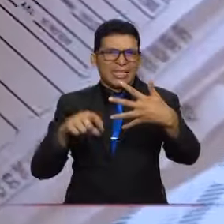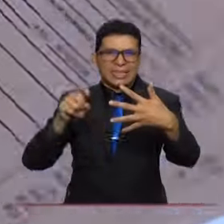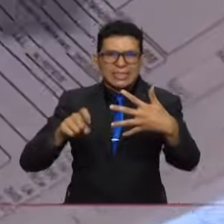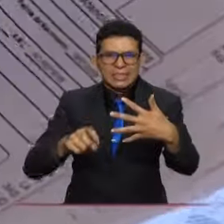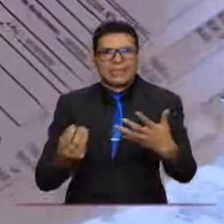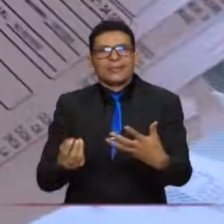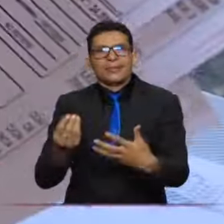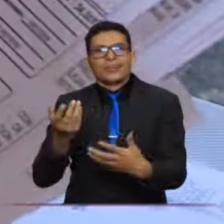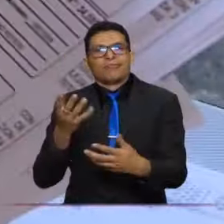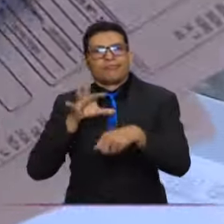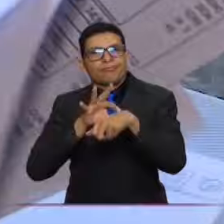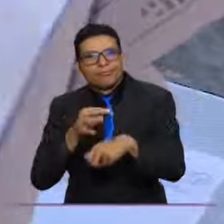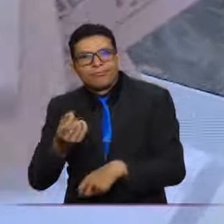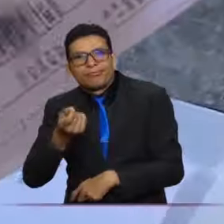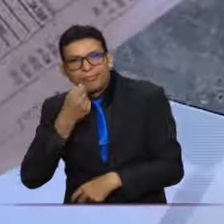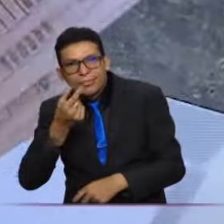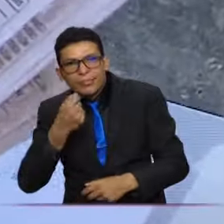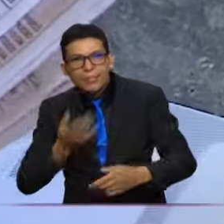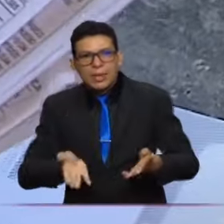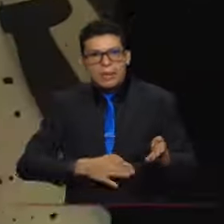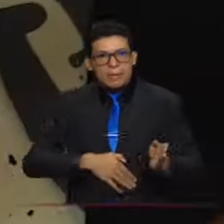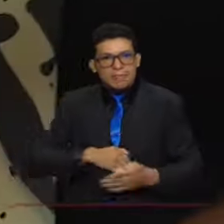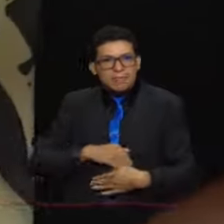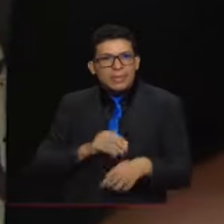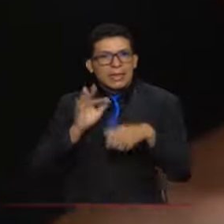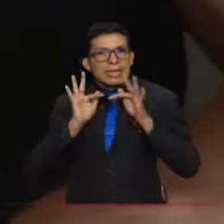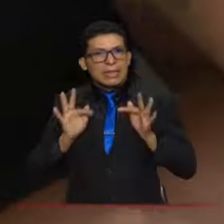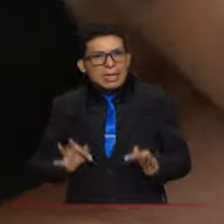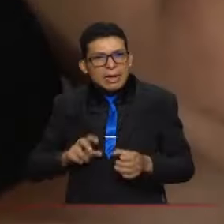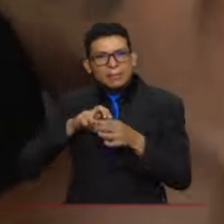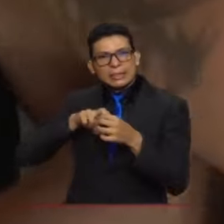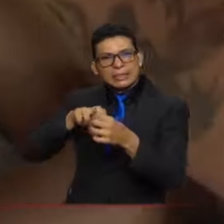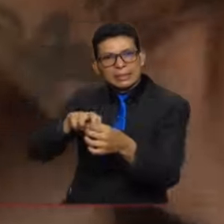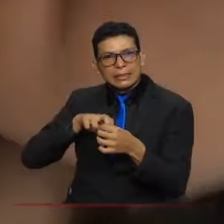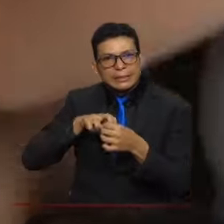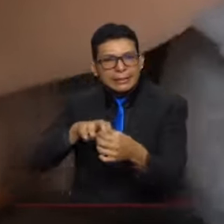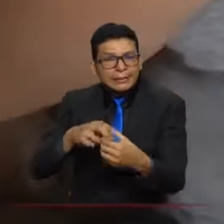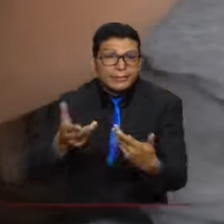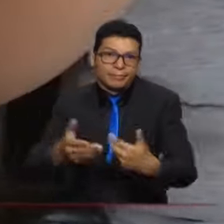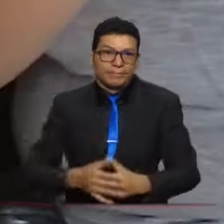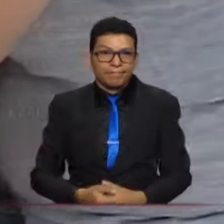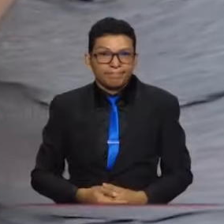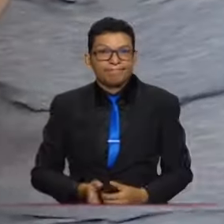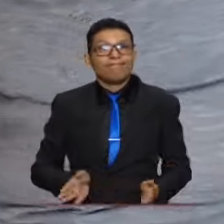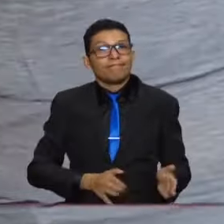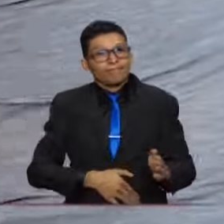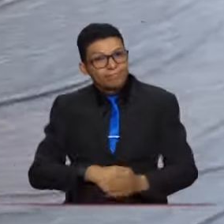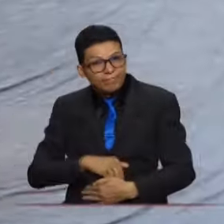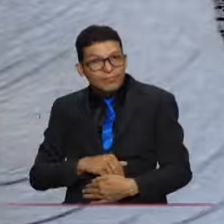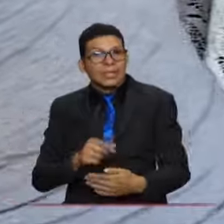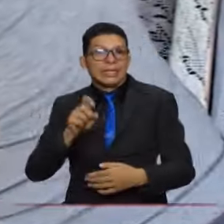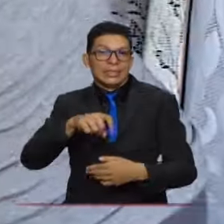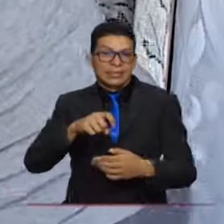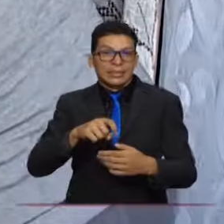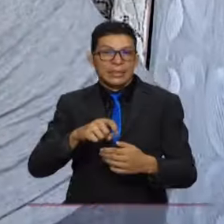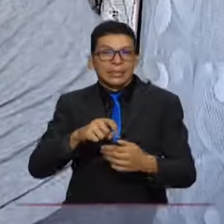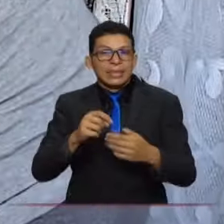pañales, alimentación, terapias y transporte. Mi hijo necesita sus pañales, necesita las